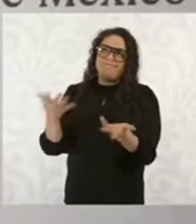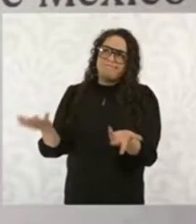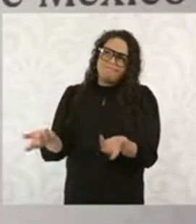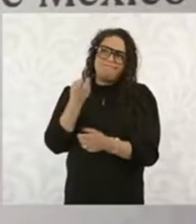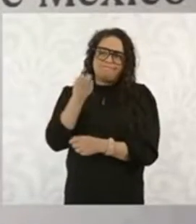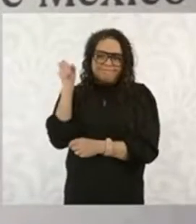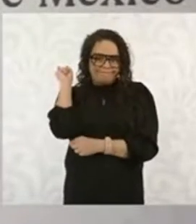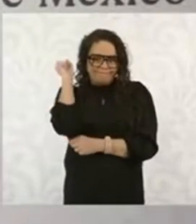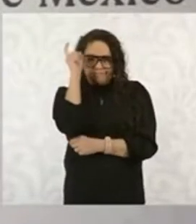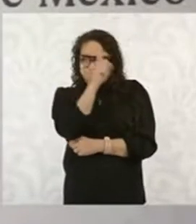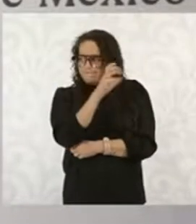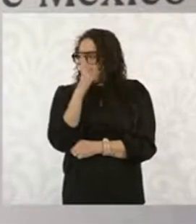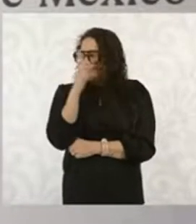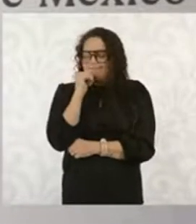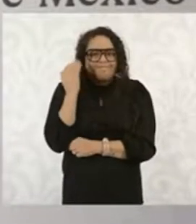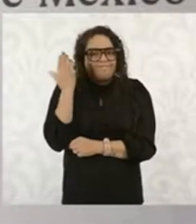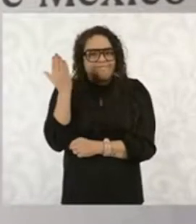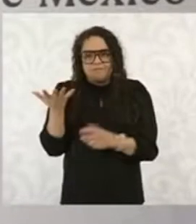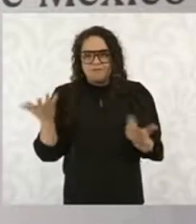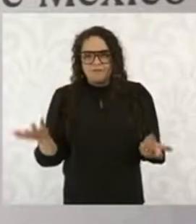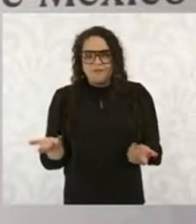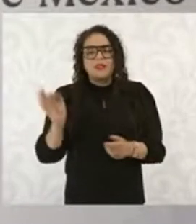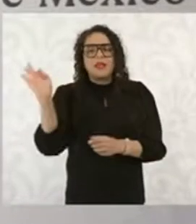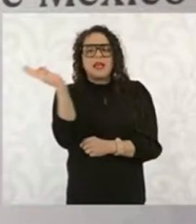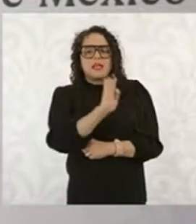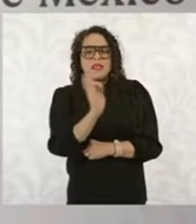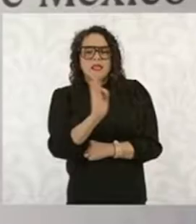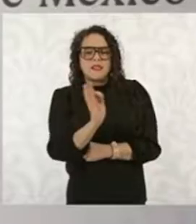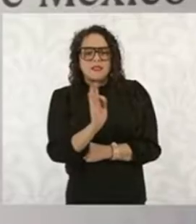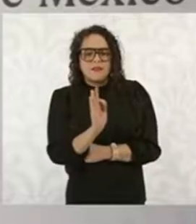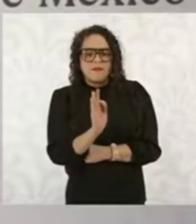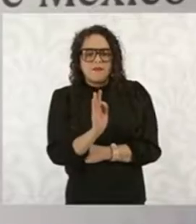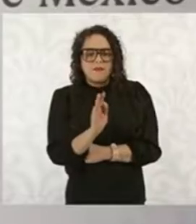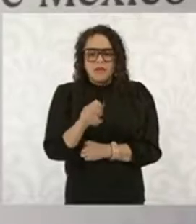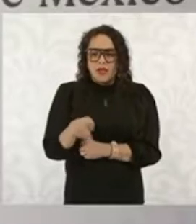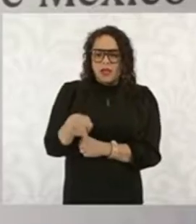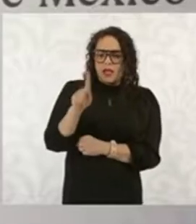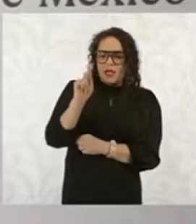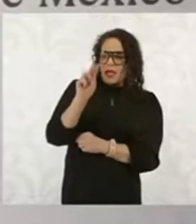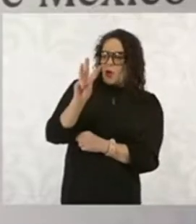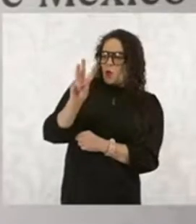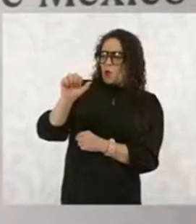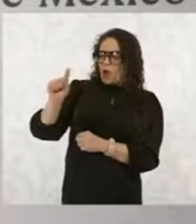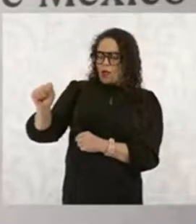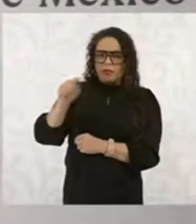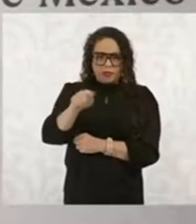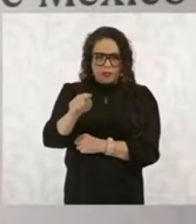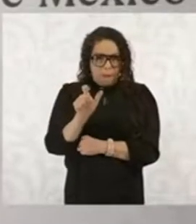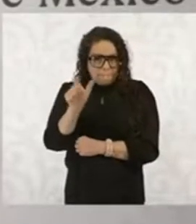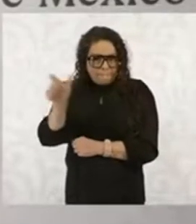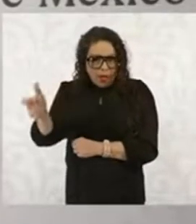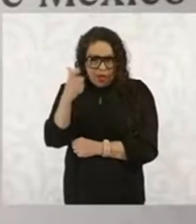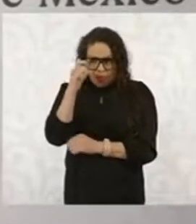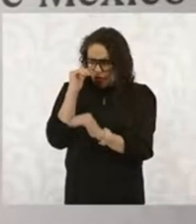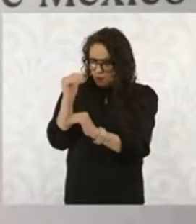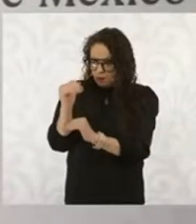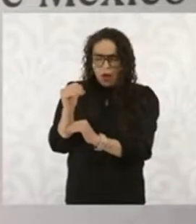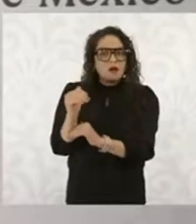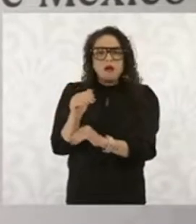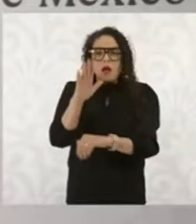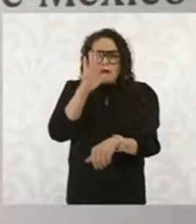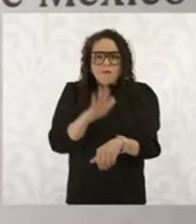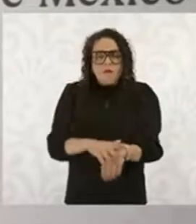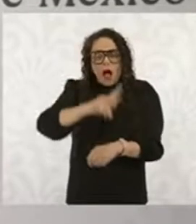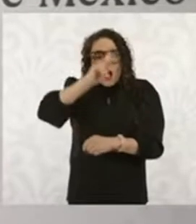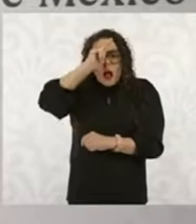de pagar un monto por kilowatt hora, pagan 10 veces eso. Entonces les llegan recibos